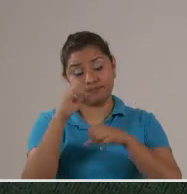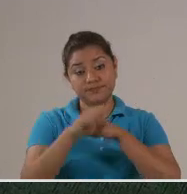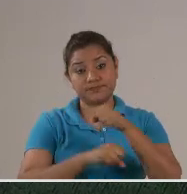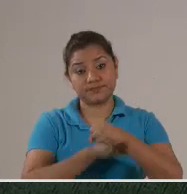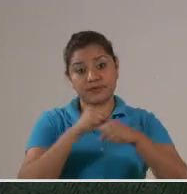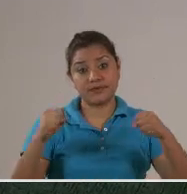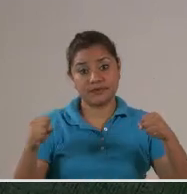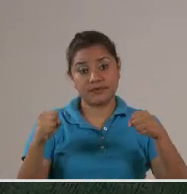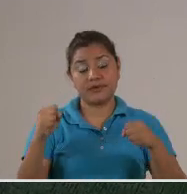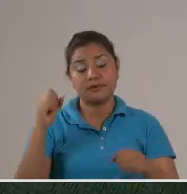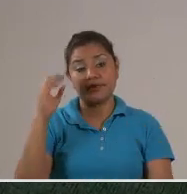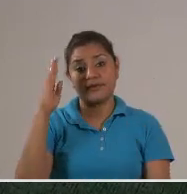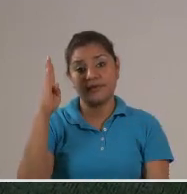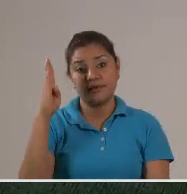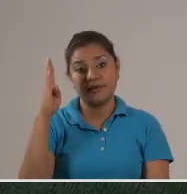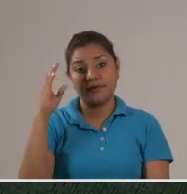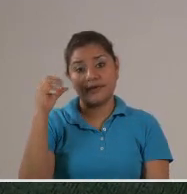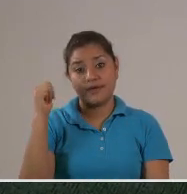drug